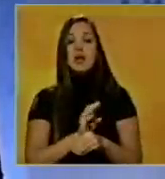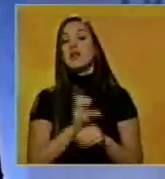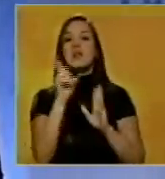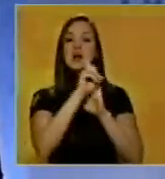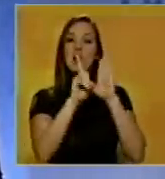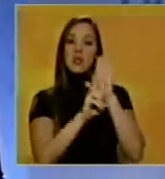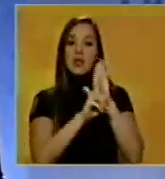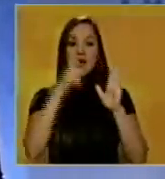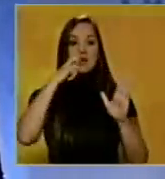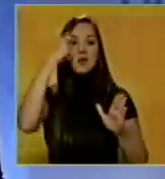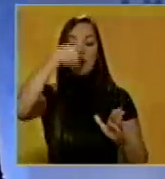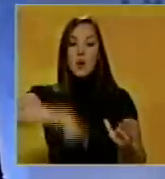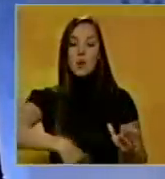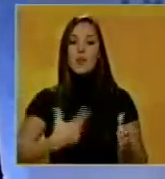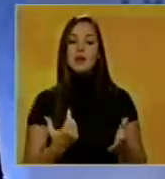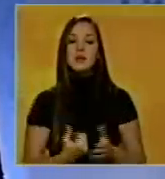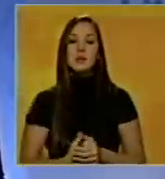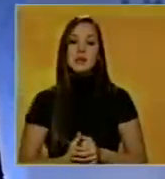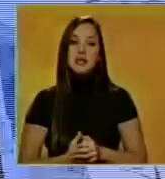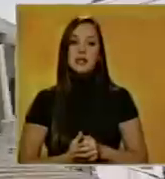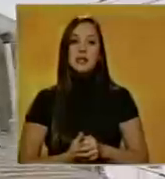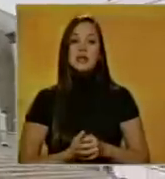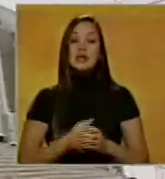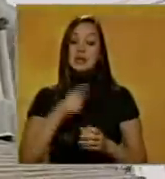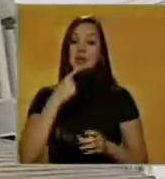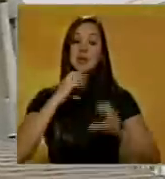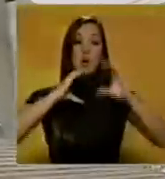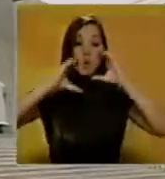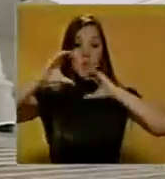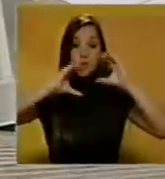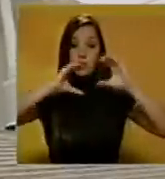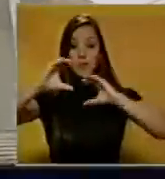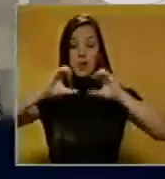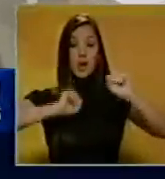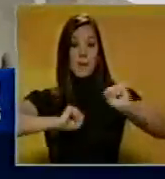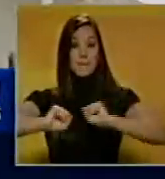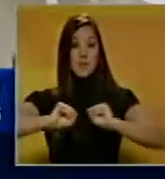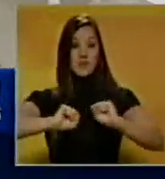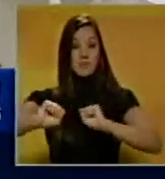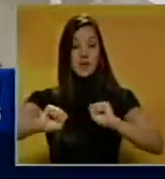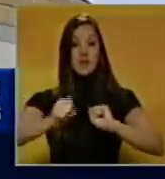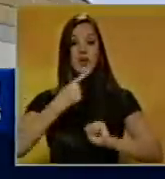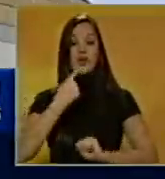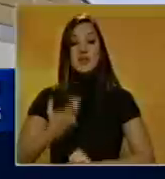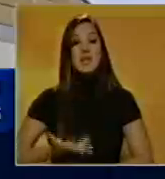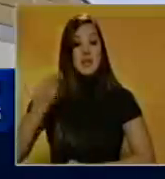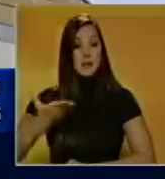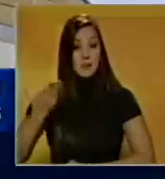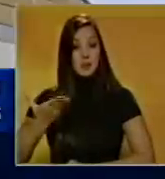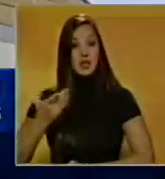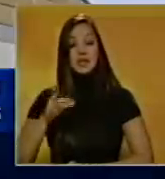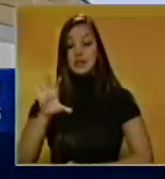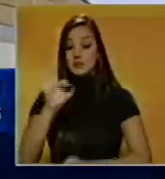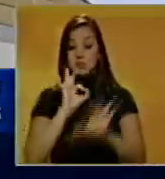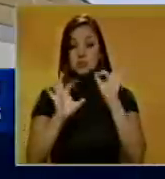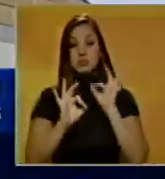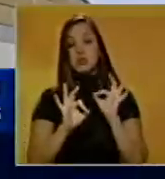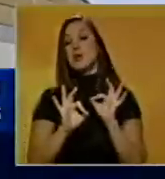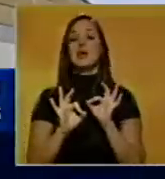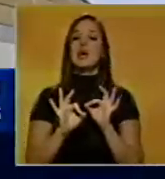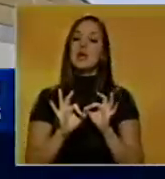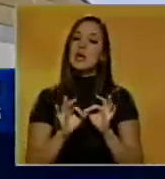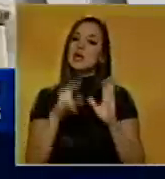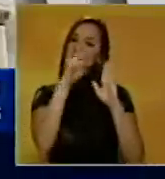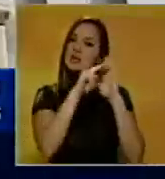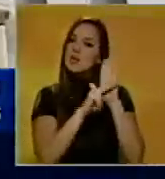derechos humanos sin discriminación alguna. A través de un comunicado, el movimiento resaltó la importancia de priorizar en la agenda política